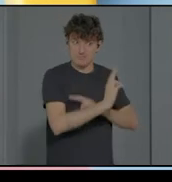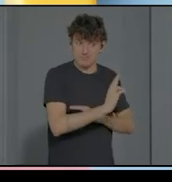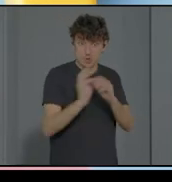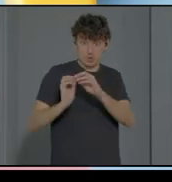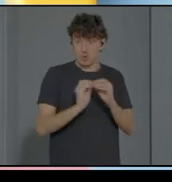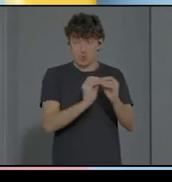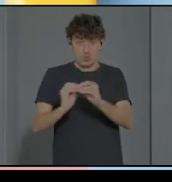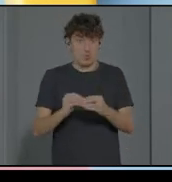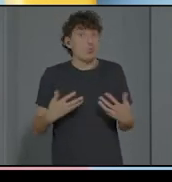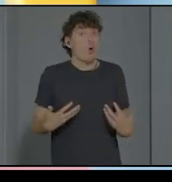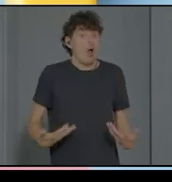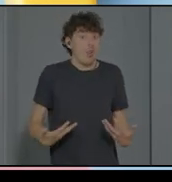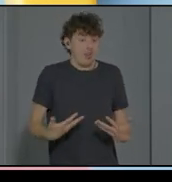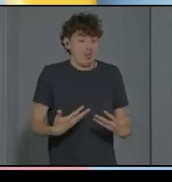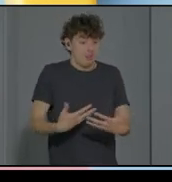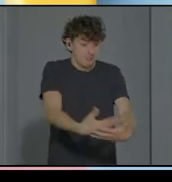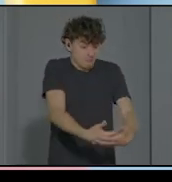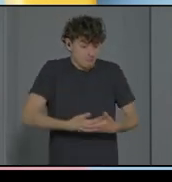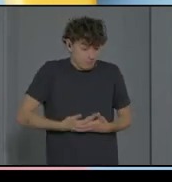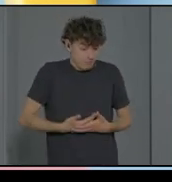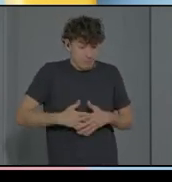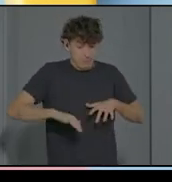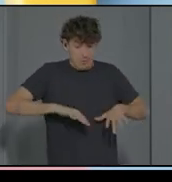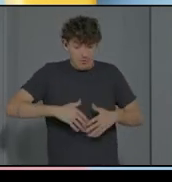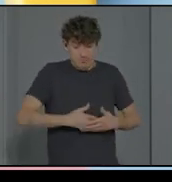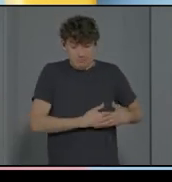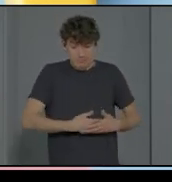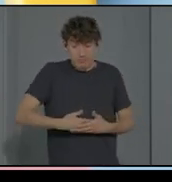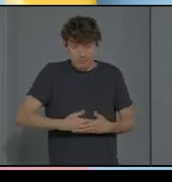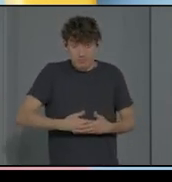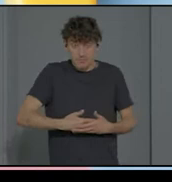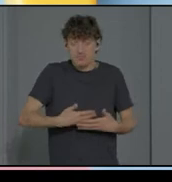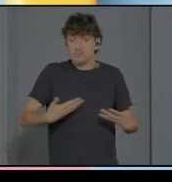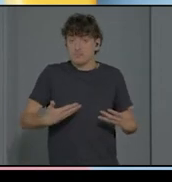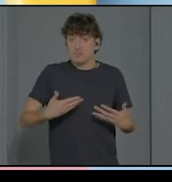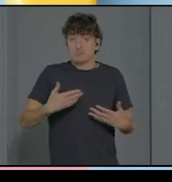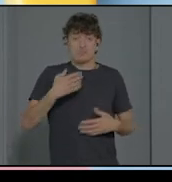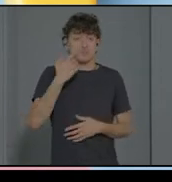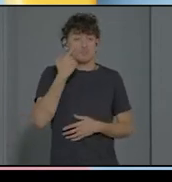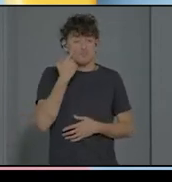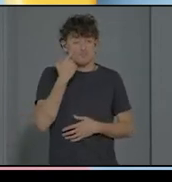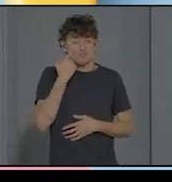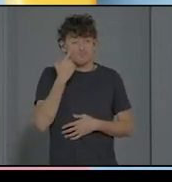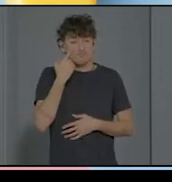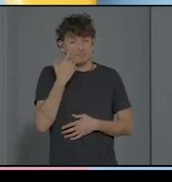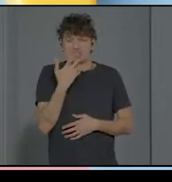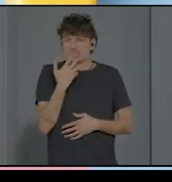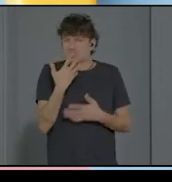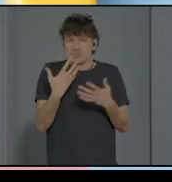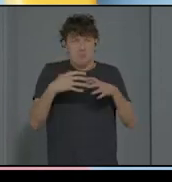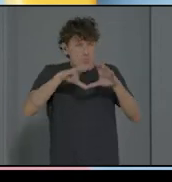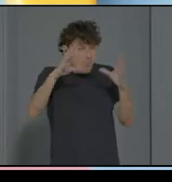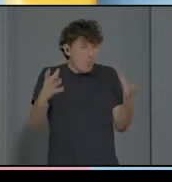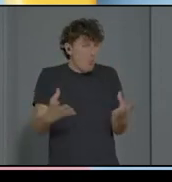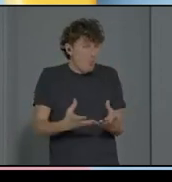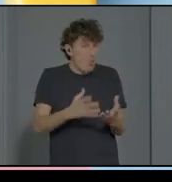moverle. Viendo esto, nos decimos, bien, si pasa en todos los sitios del mundo de forma sistemática, no puede ser algo